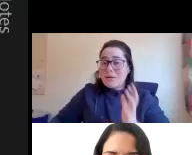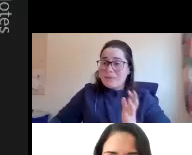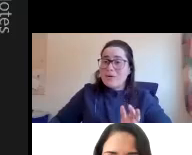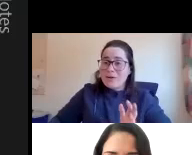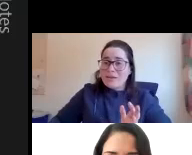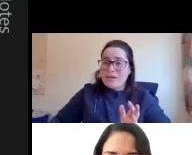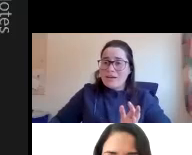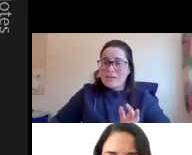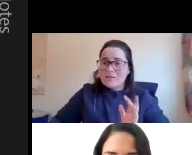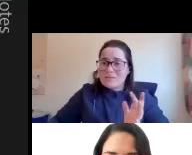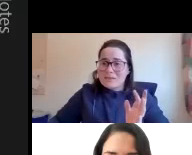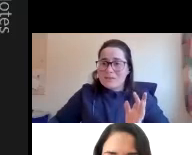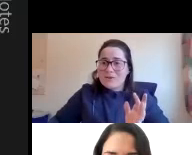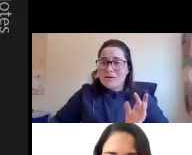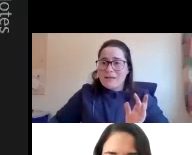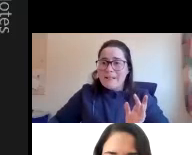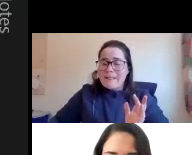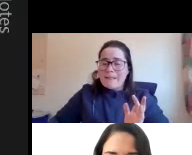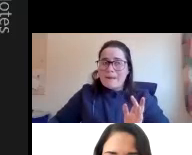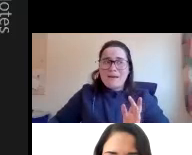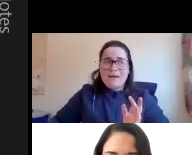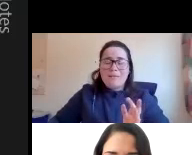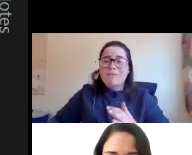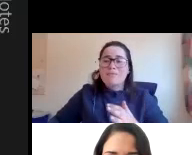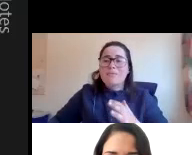es una mejor idea, es una inversión